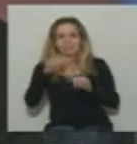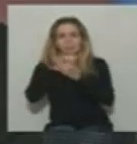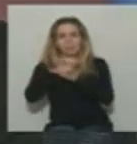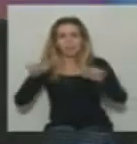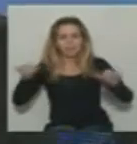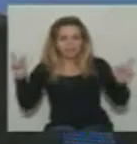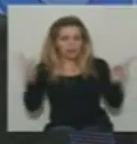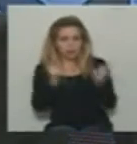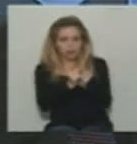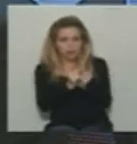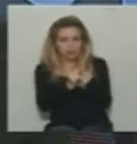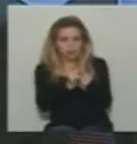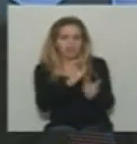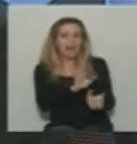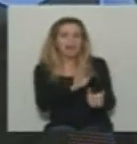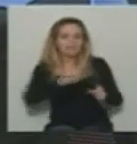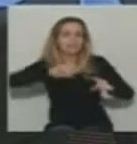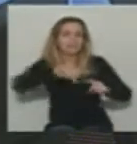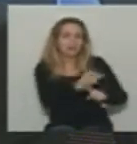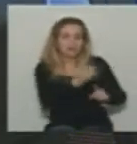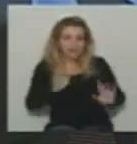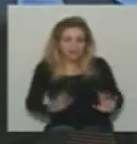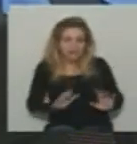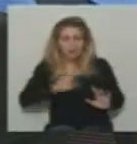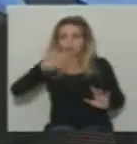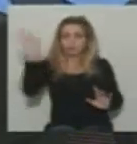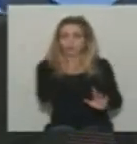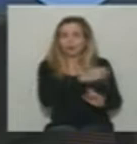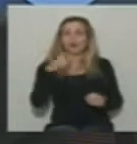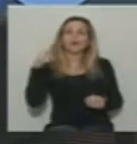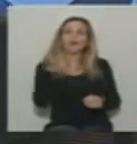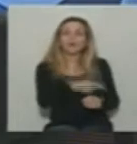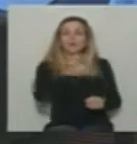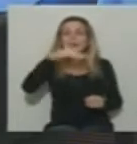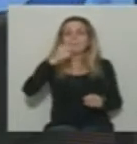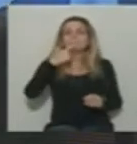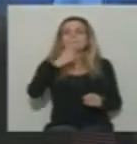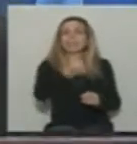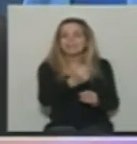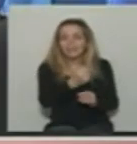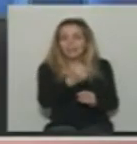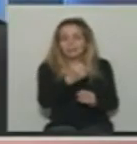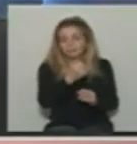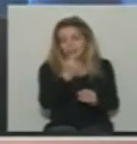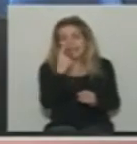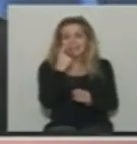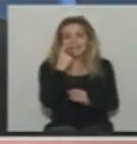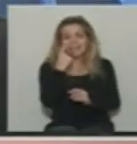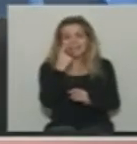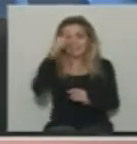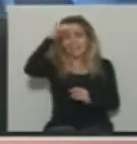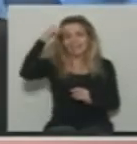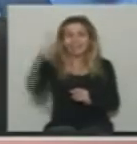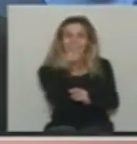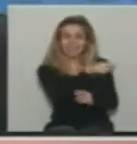El tema es así, todos le están pegando al intendente de Tigre, Sergio Massa. Y bueno. ¿Qué es lo que pasa? Va primero. Y bueno. Al primero hay que pegarle. Le pegan por izquierda, le pegan